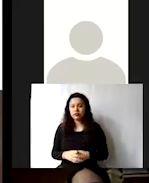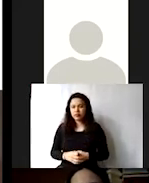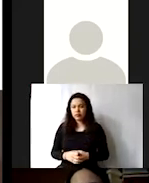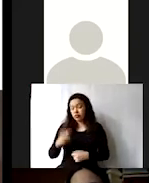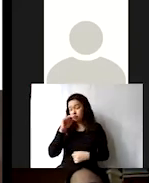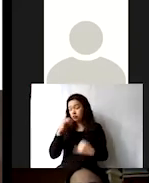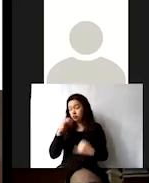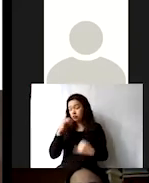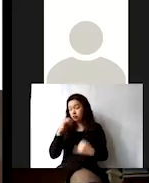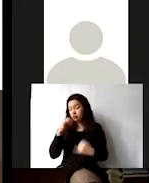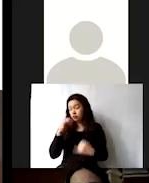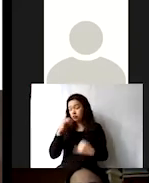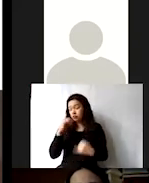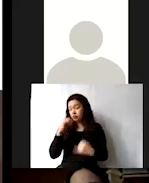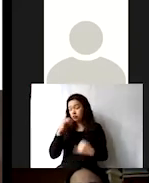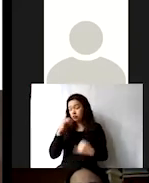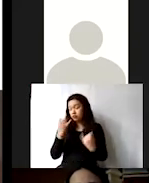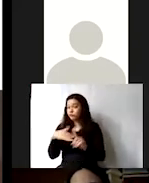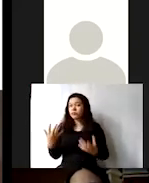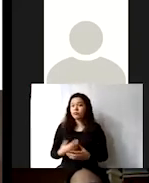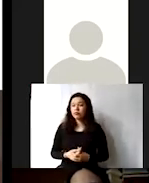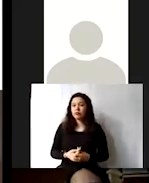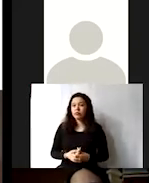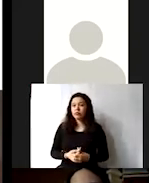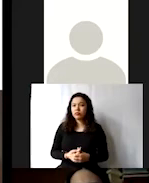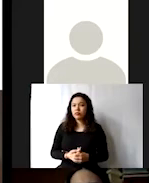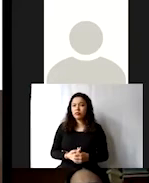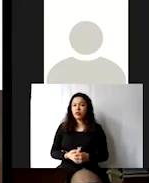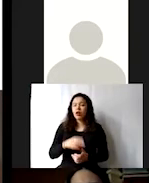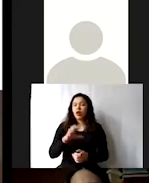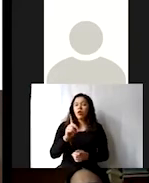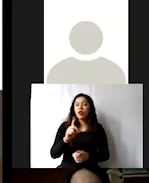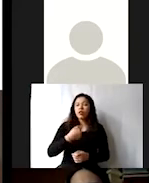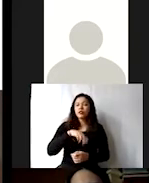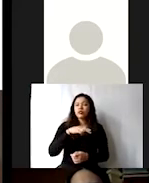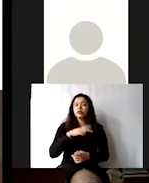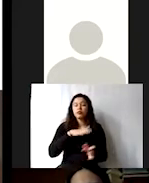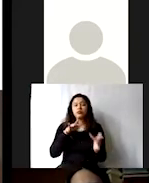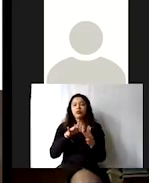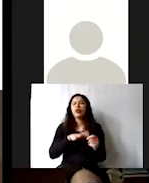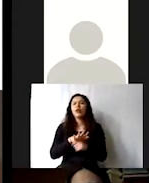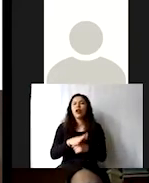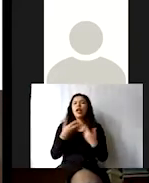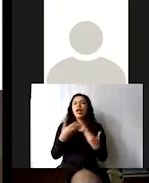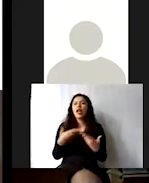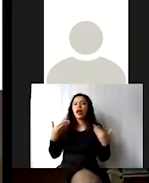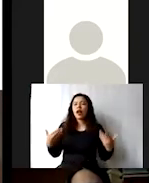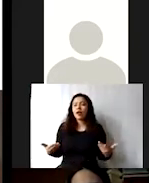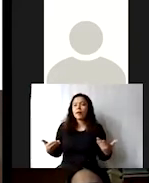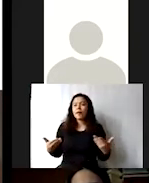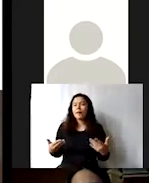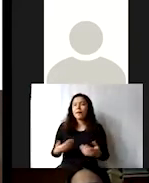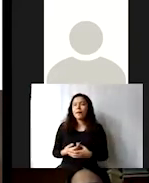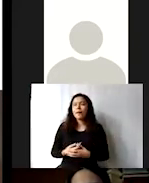Esa misma situación nos hizo llevar a la identificación de cuáles ODS teníamos contacto y ahora